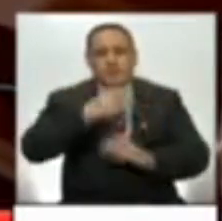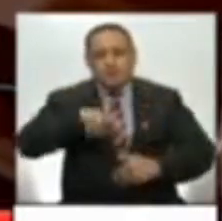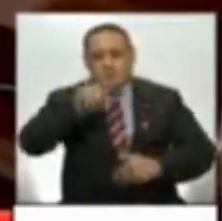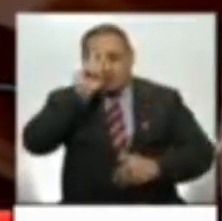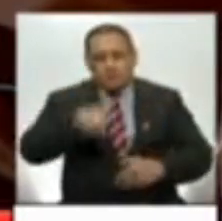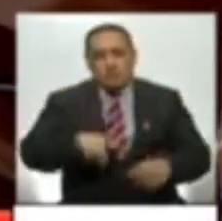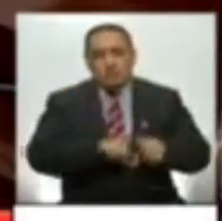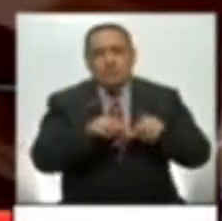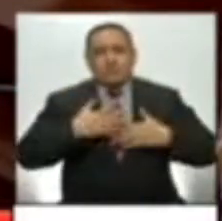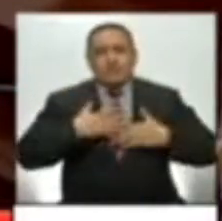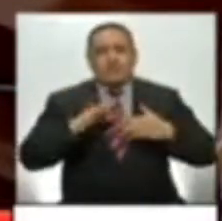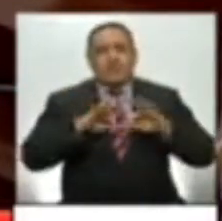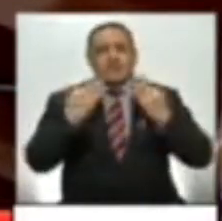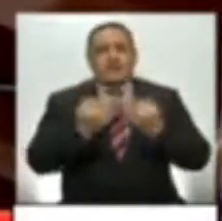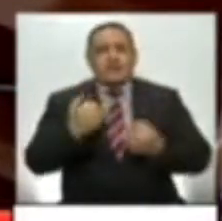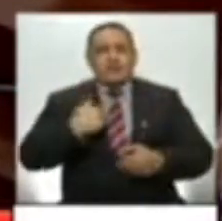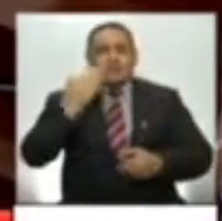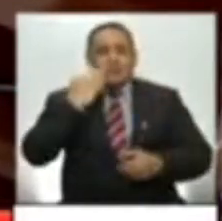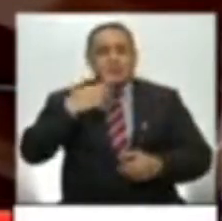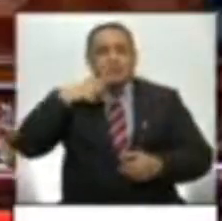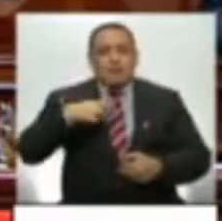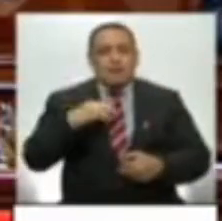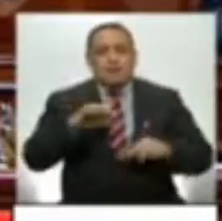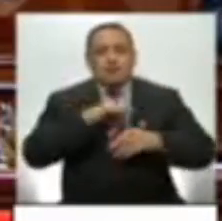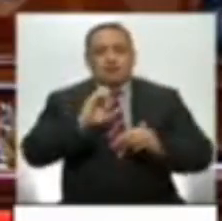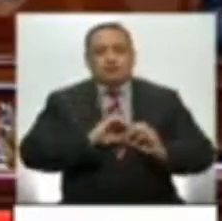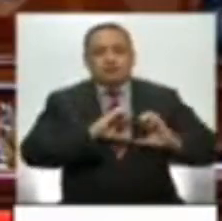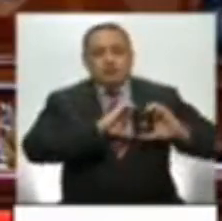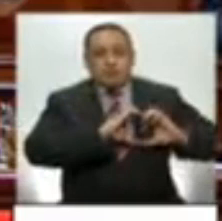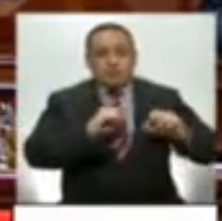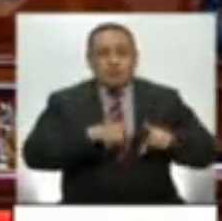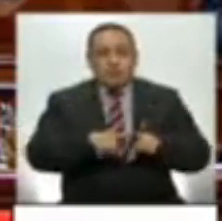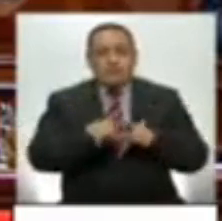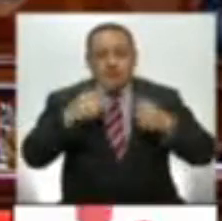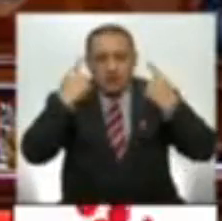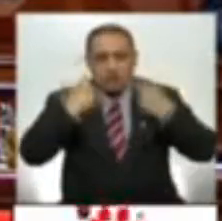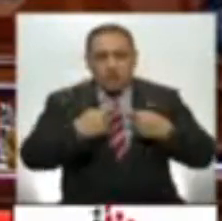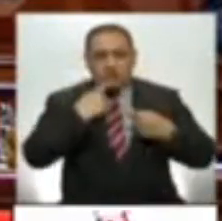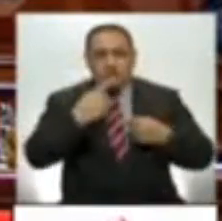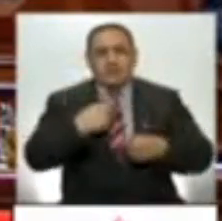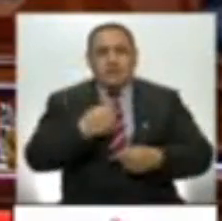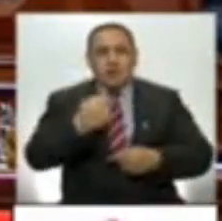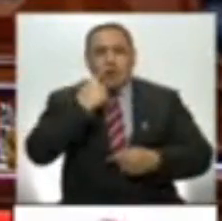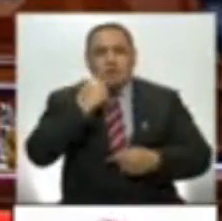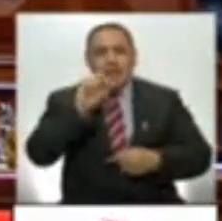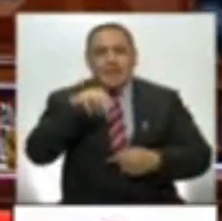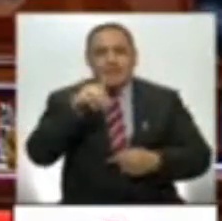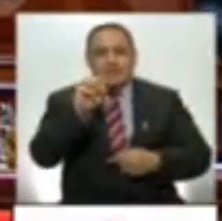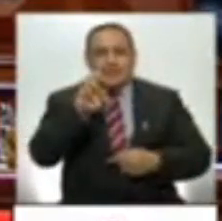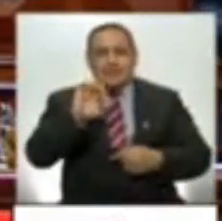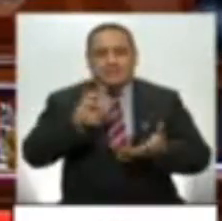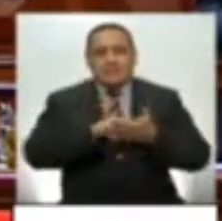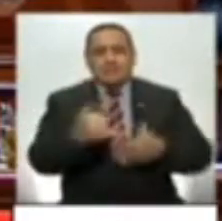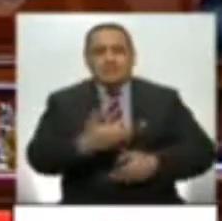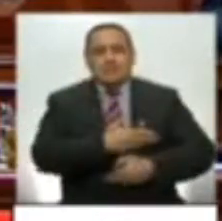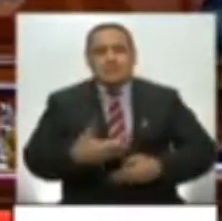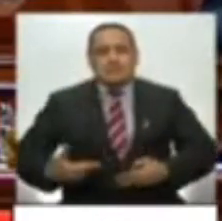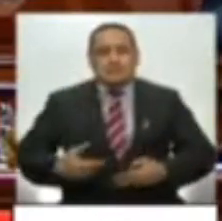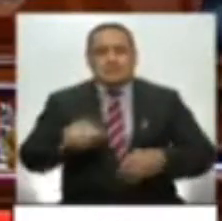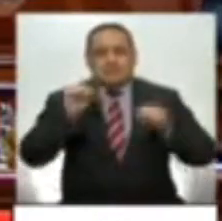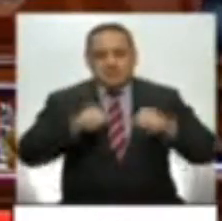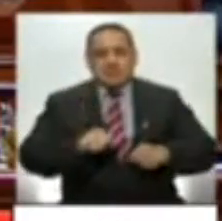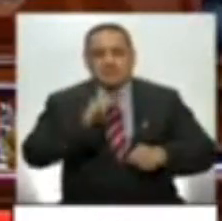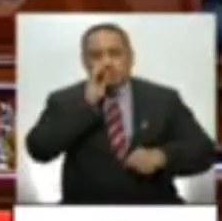país, por mi familia, mi madre, mi padre, por Somos Perú, por el legado de Alberto Andrade y el liderazgo de mi presidenta Patricia Lee,